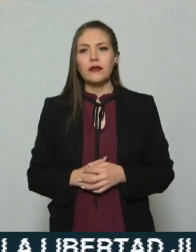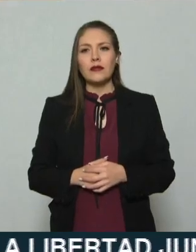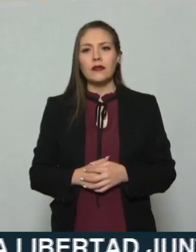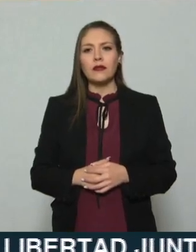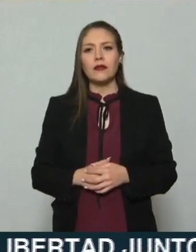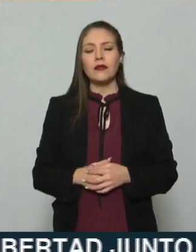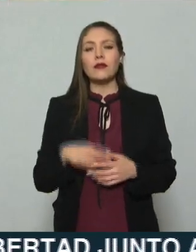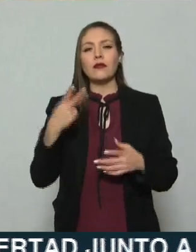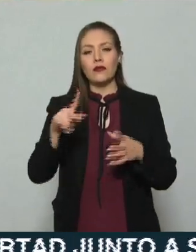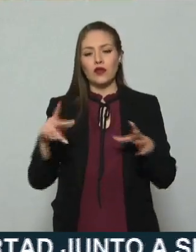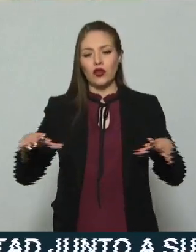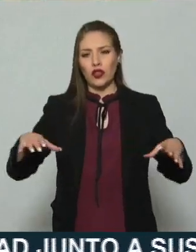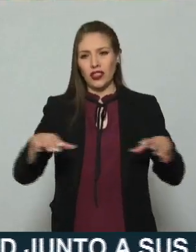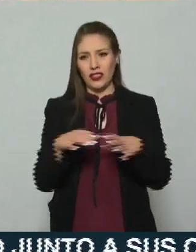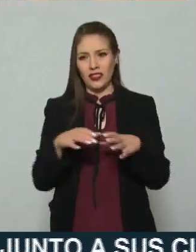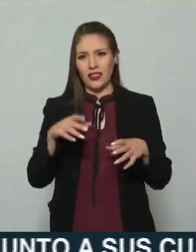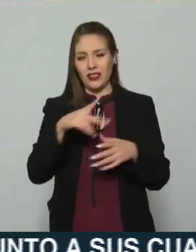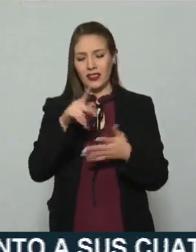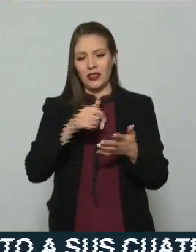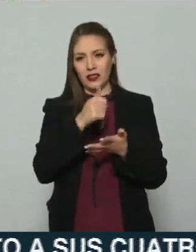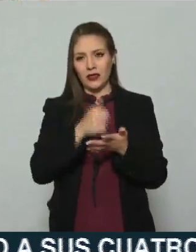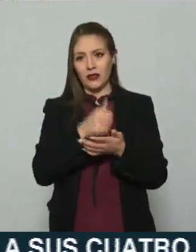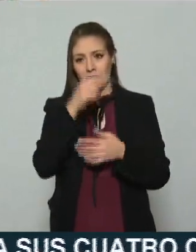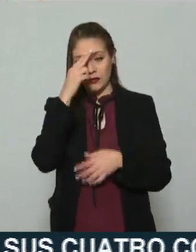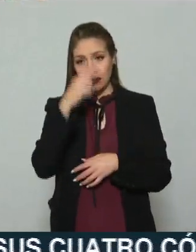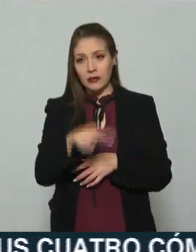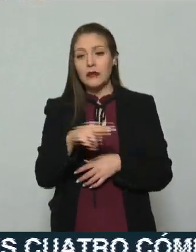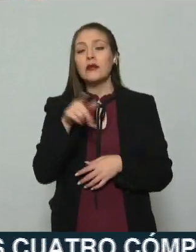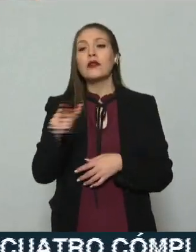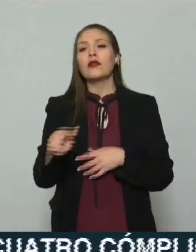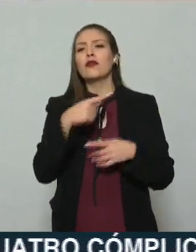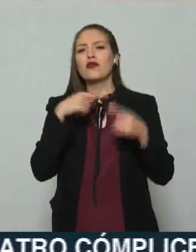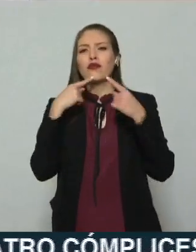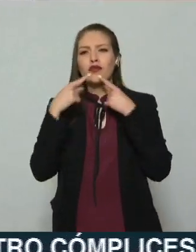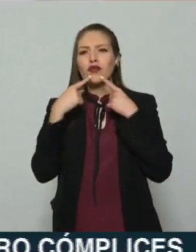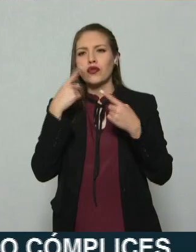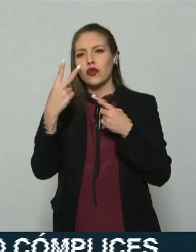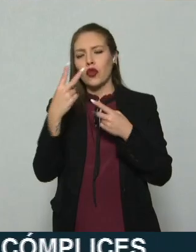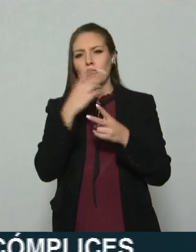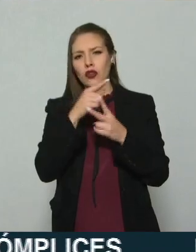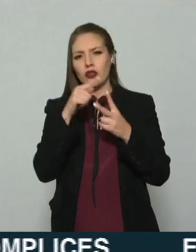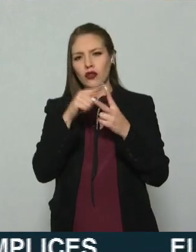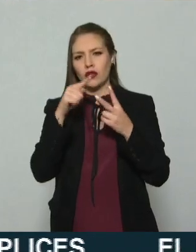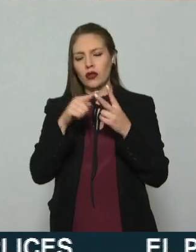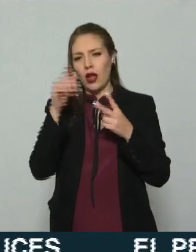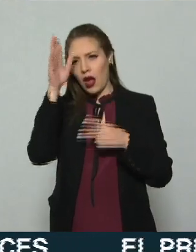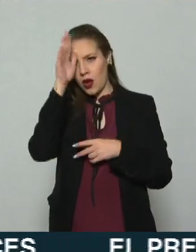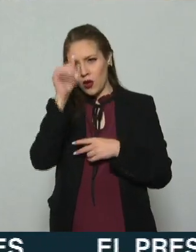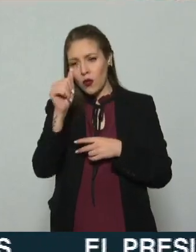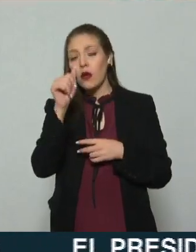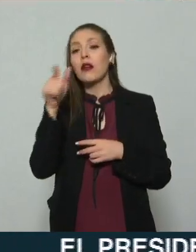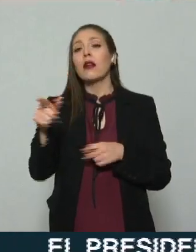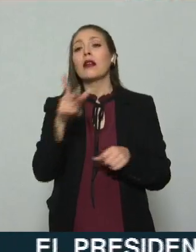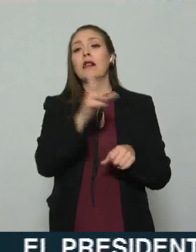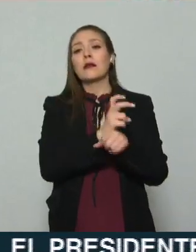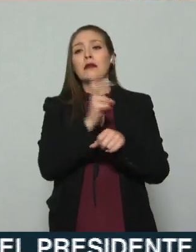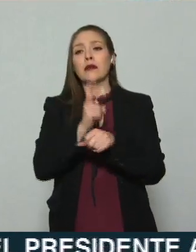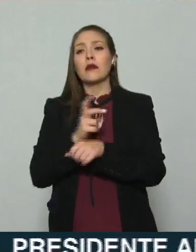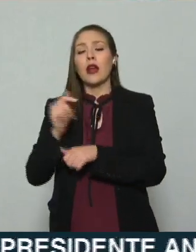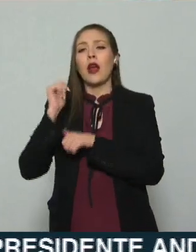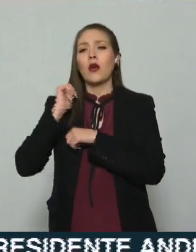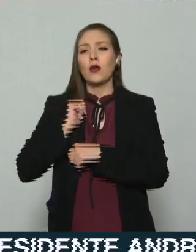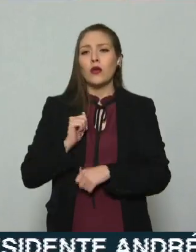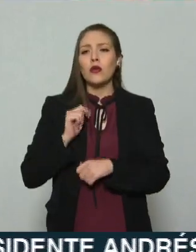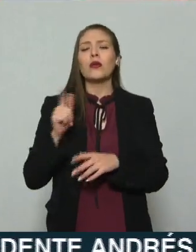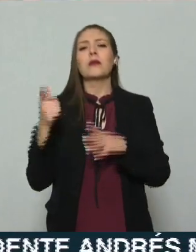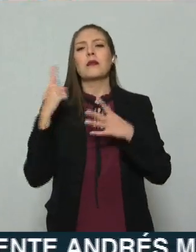La Comisión Permanente del Congreso de la Ciudad de México discutió 2 puntos de acuerdo mediante los cuales se exhorta a las autoridades locales a implementar acciones para